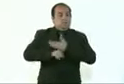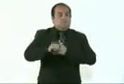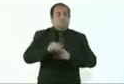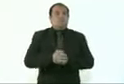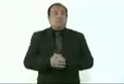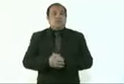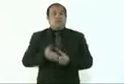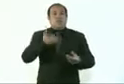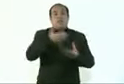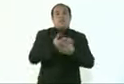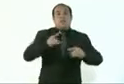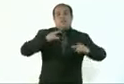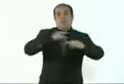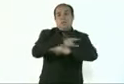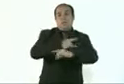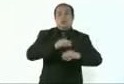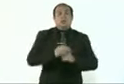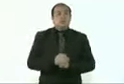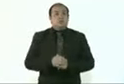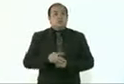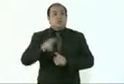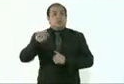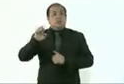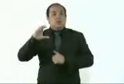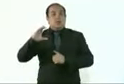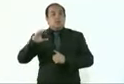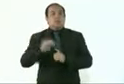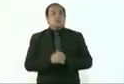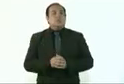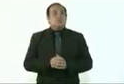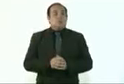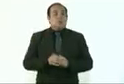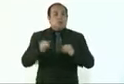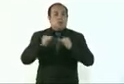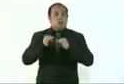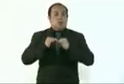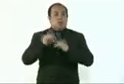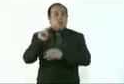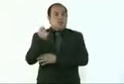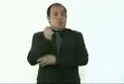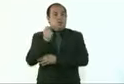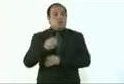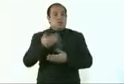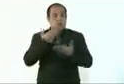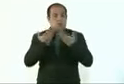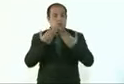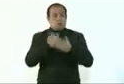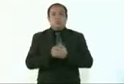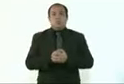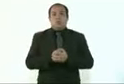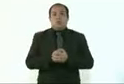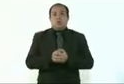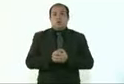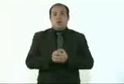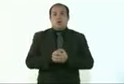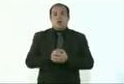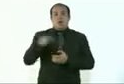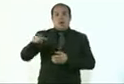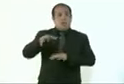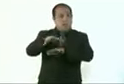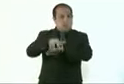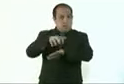por periférico. En el TEC, en el Instituto Tecnológico Estudios Superiores de Monterrey, en el campus Ciudad de México, en